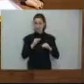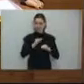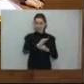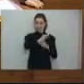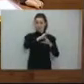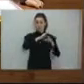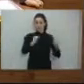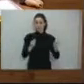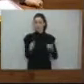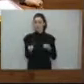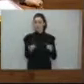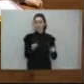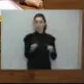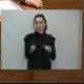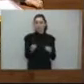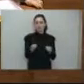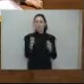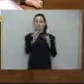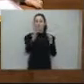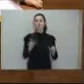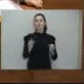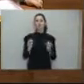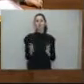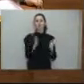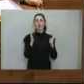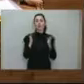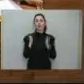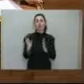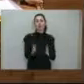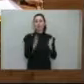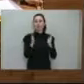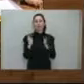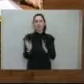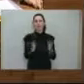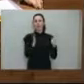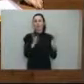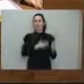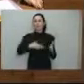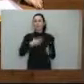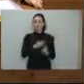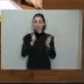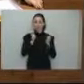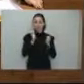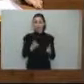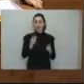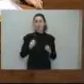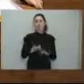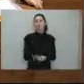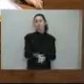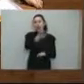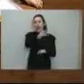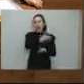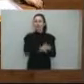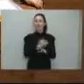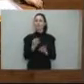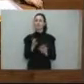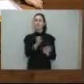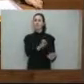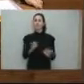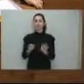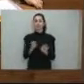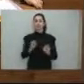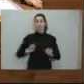que regule de forma periódica y de forma satisfactoria lo que es la previsión tanto de